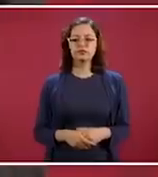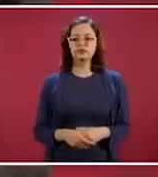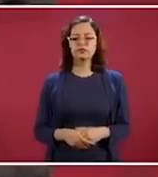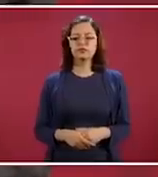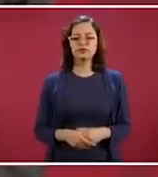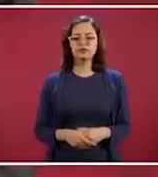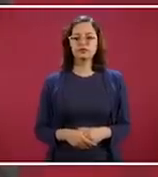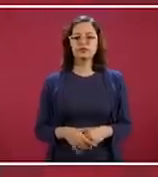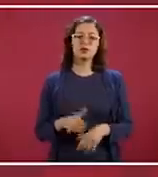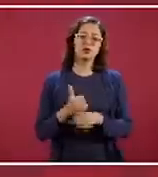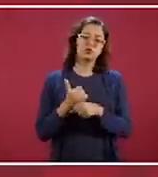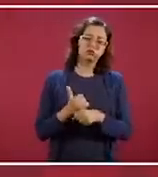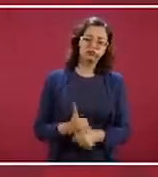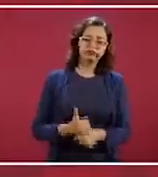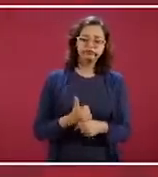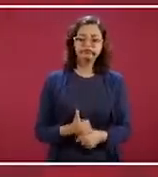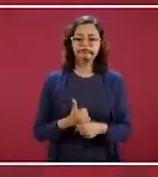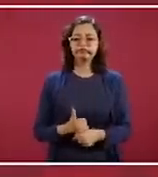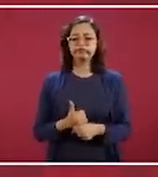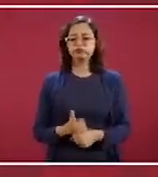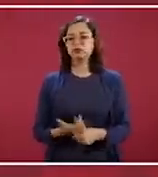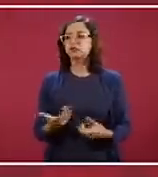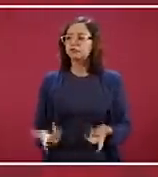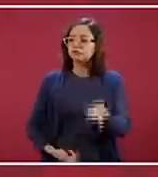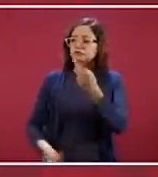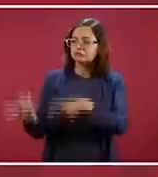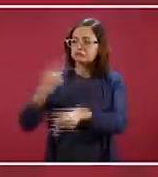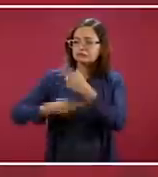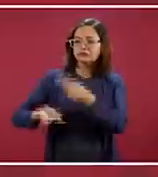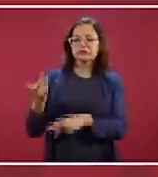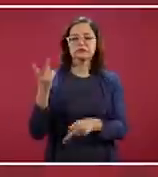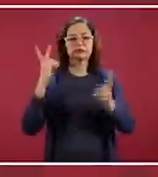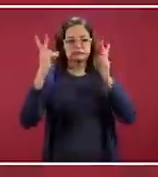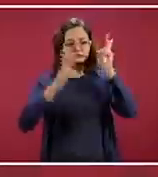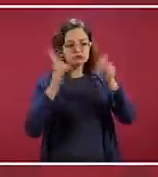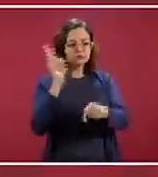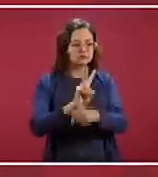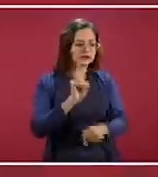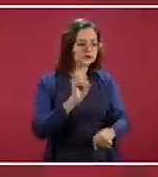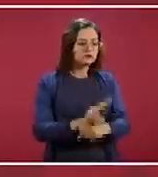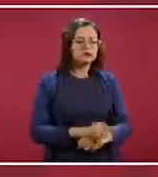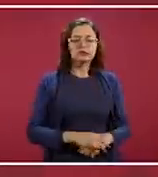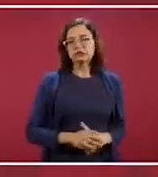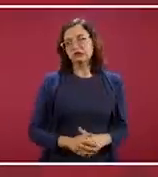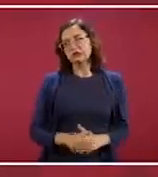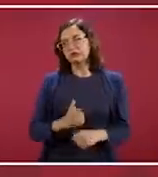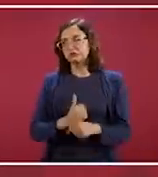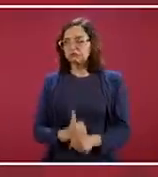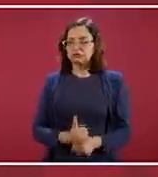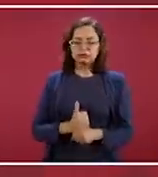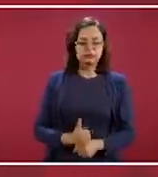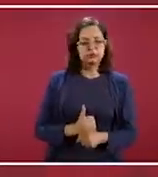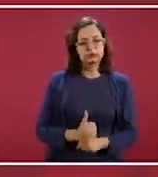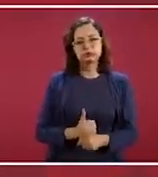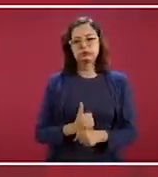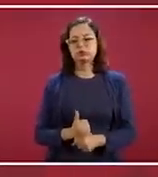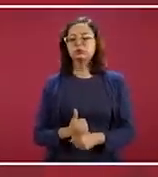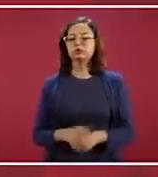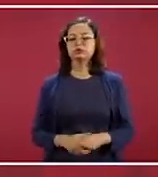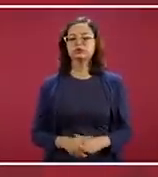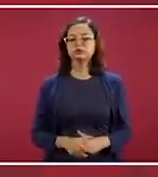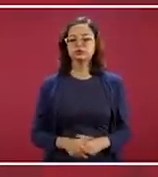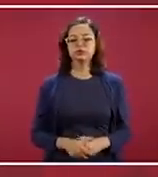se esté padeciendo la visita de inspectores en vía pública